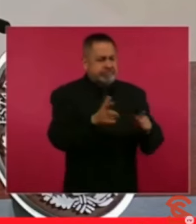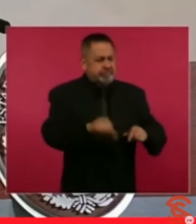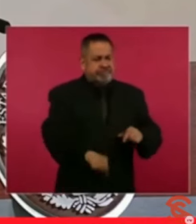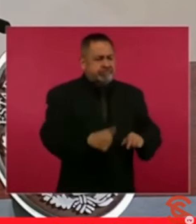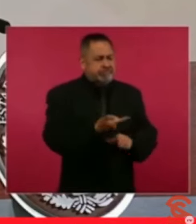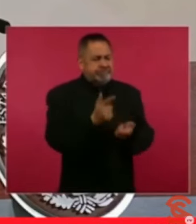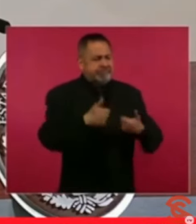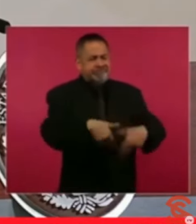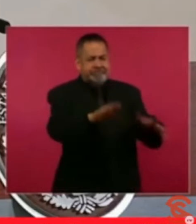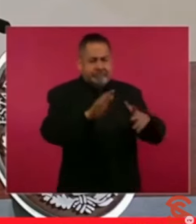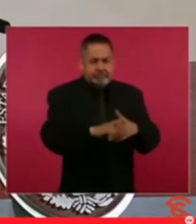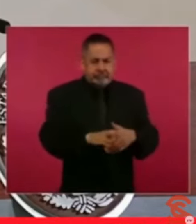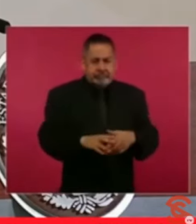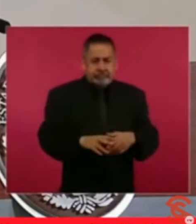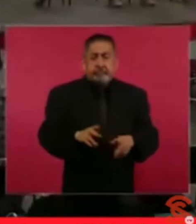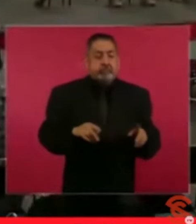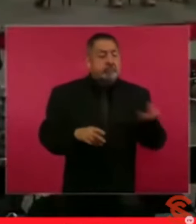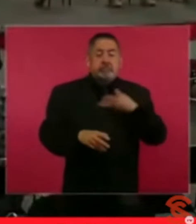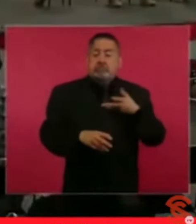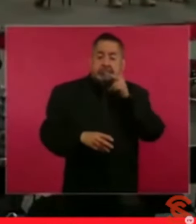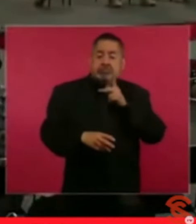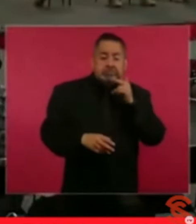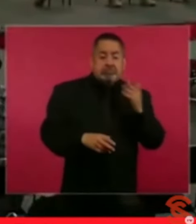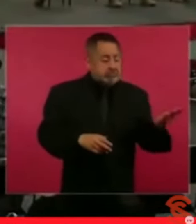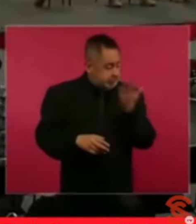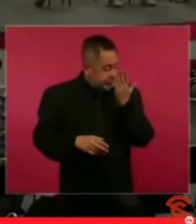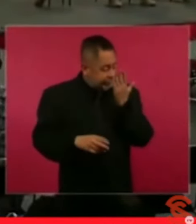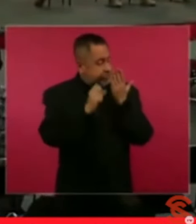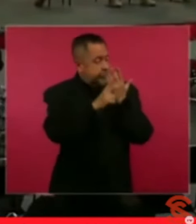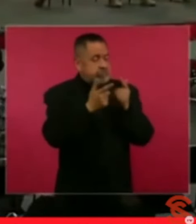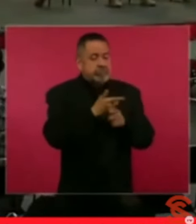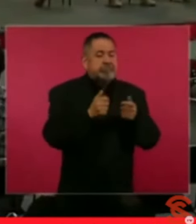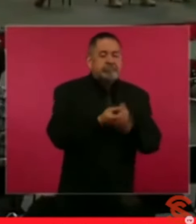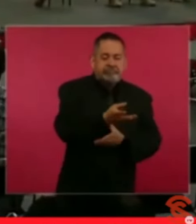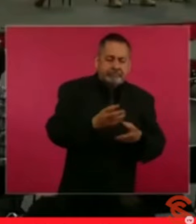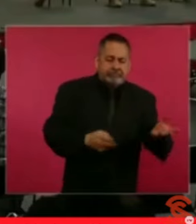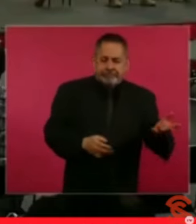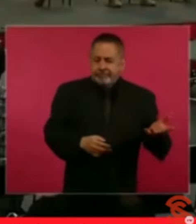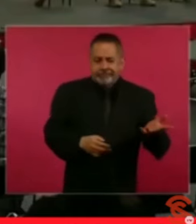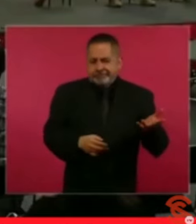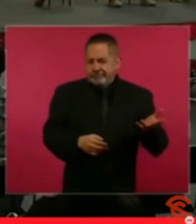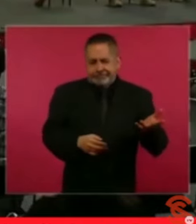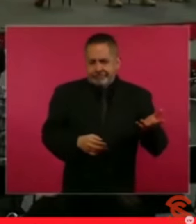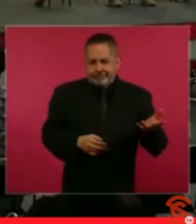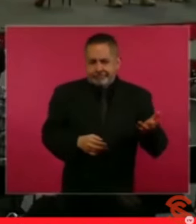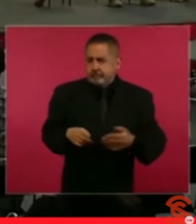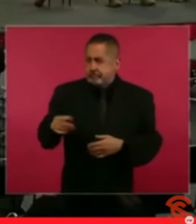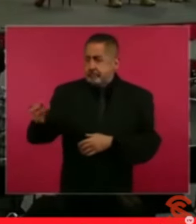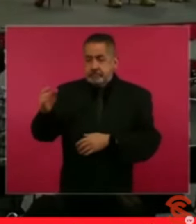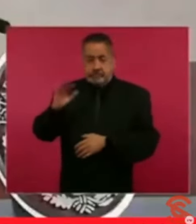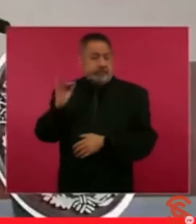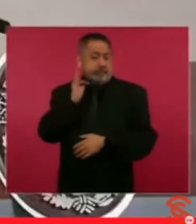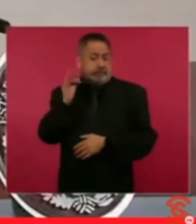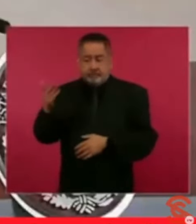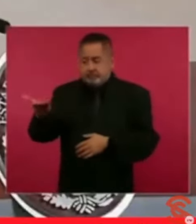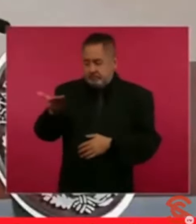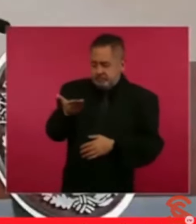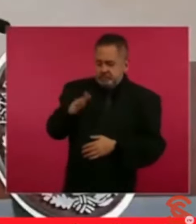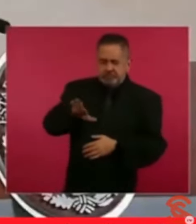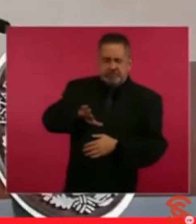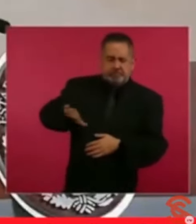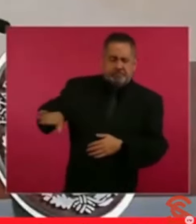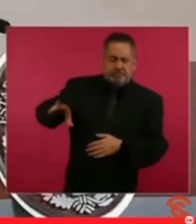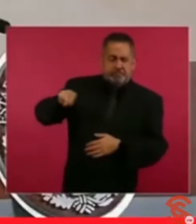la defensa del acusado. En cambio, admitió y dio validez plena a indicios de